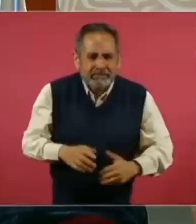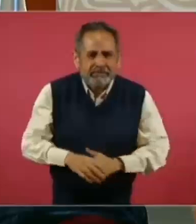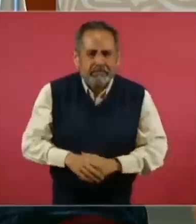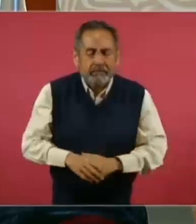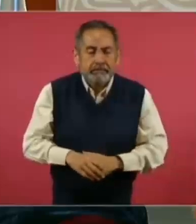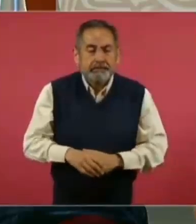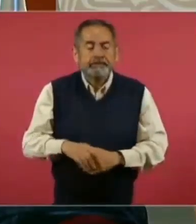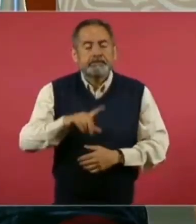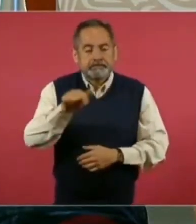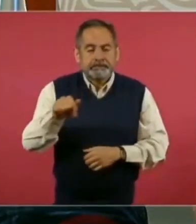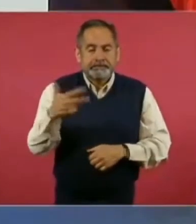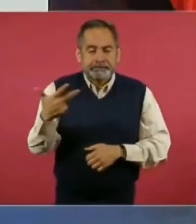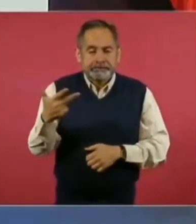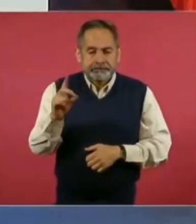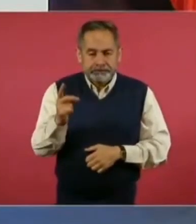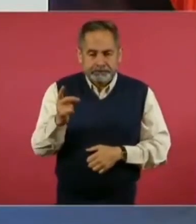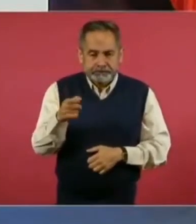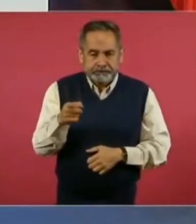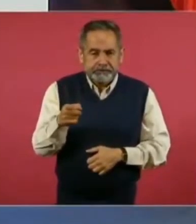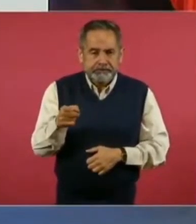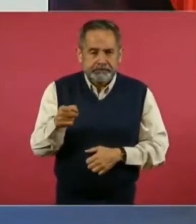El 8 de diciembre,